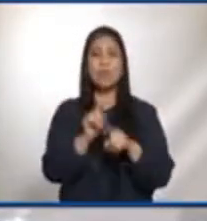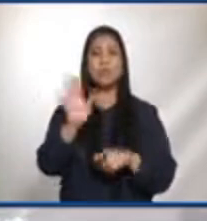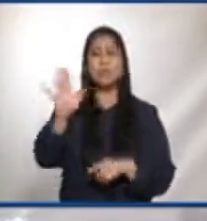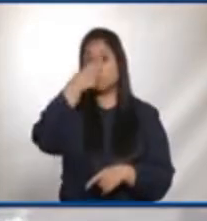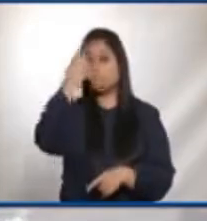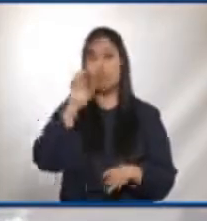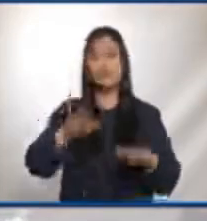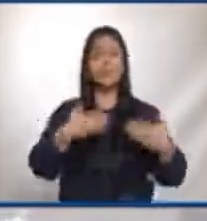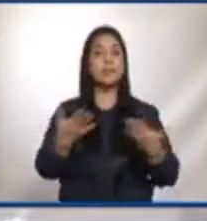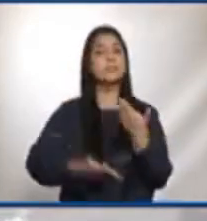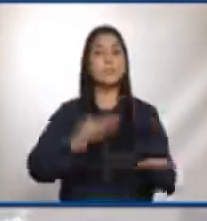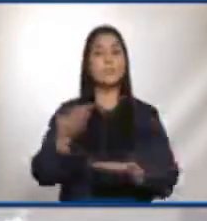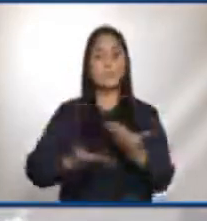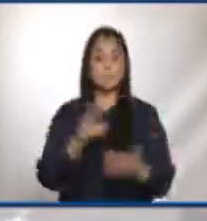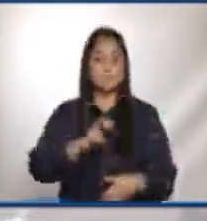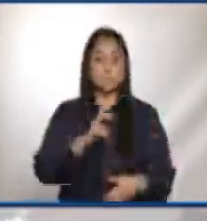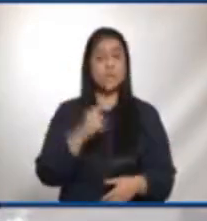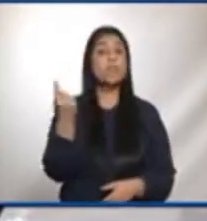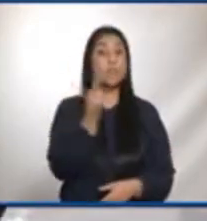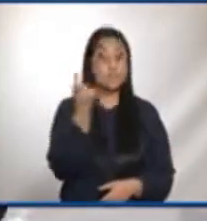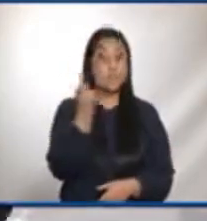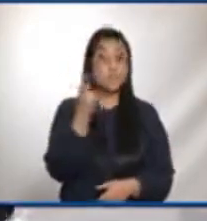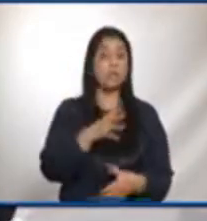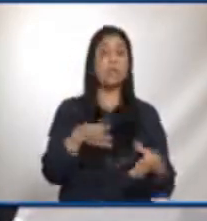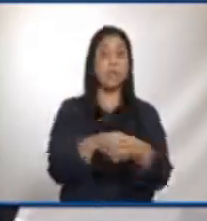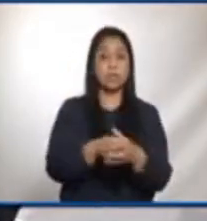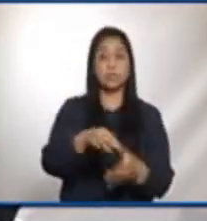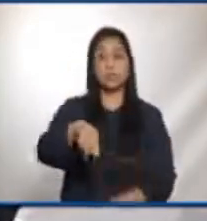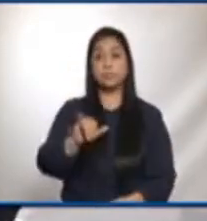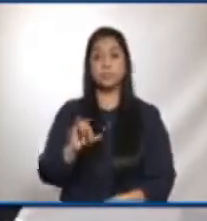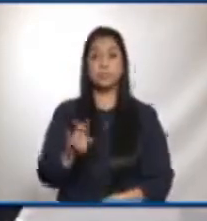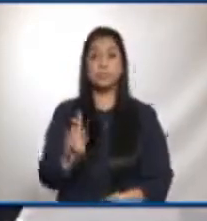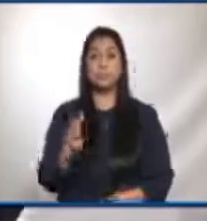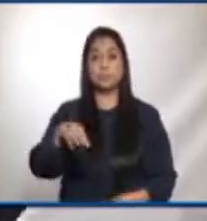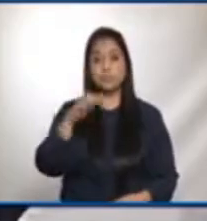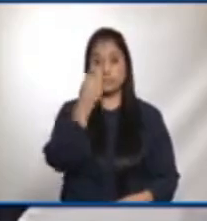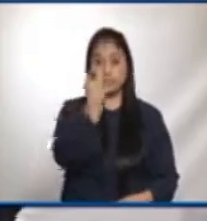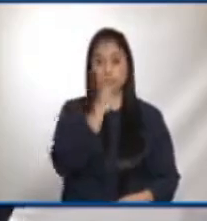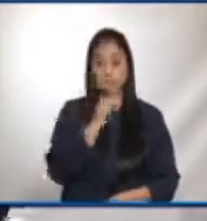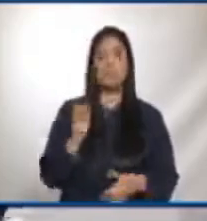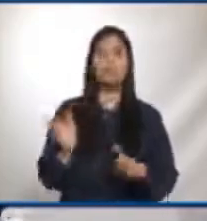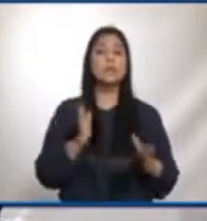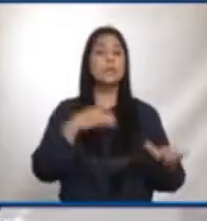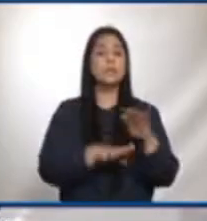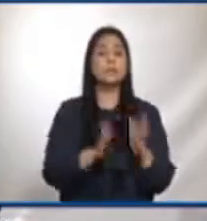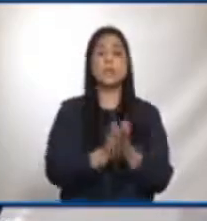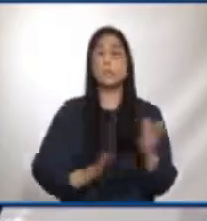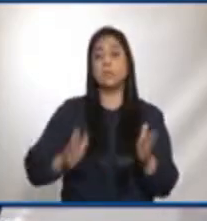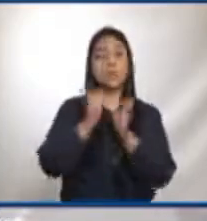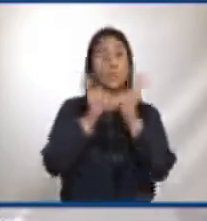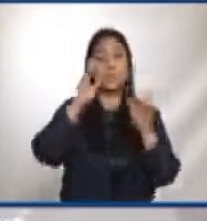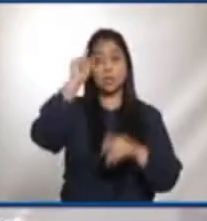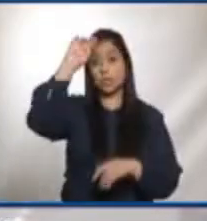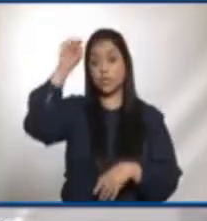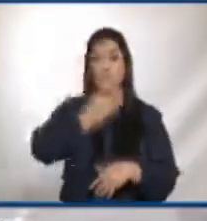atención necesaria muy importante al sector de las MIPYMES. Dentro del Plan General de Gobierno, uno de los objetivos es desarrollar